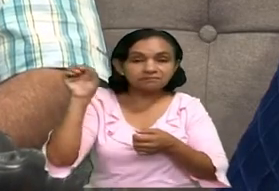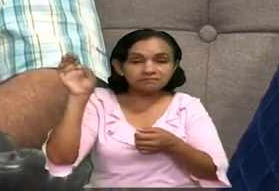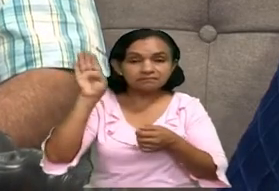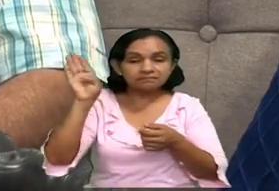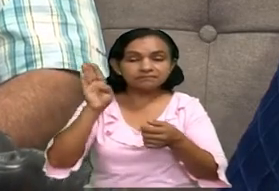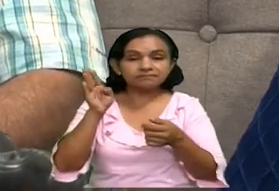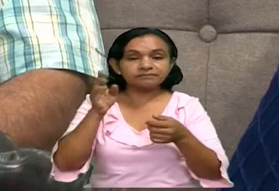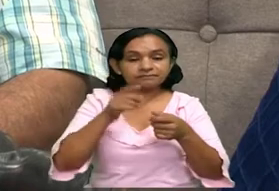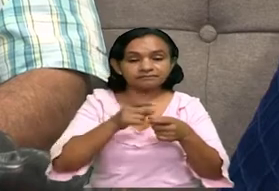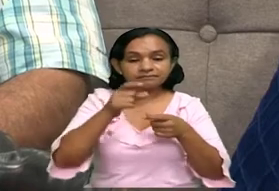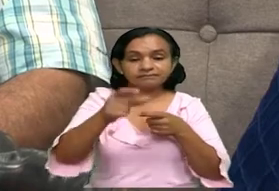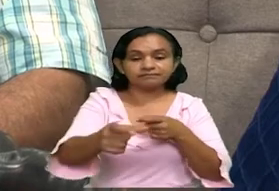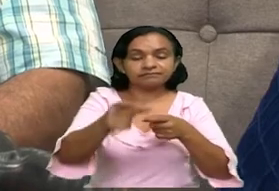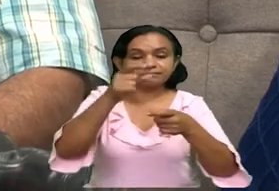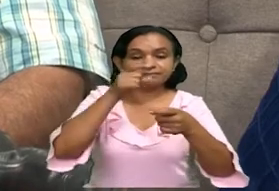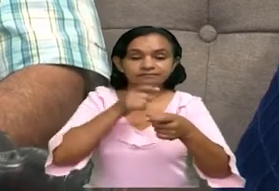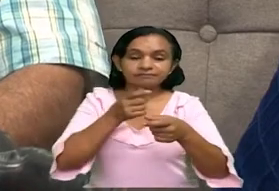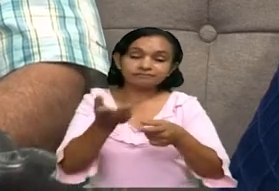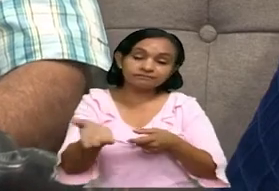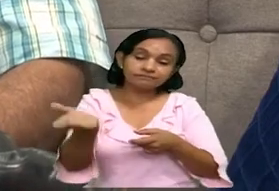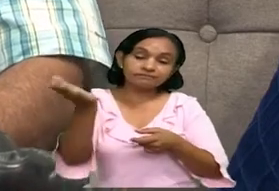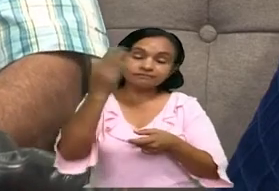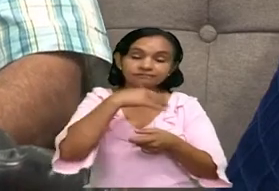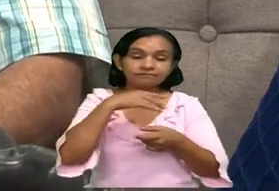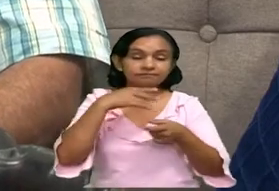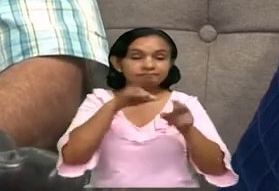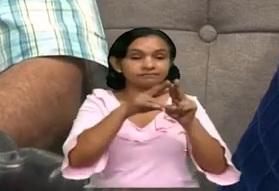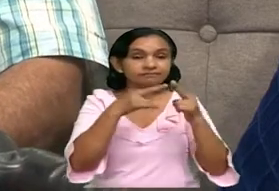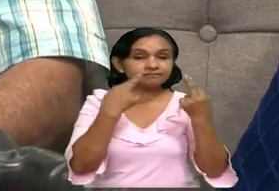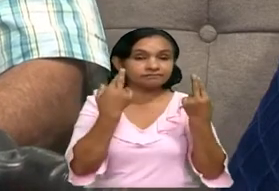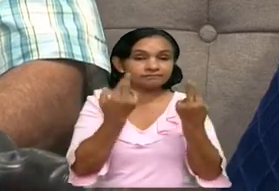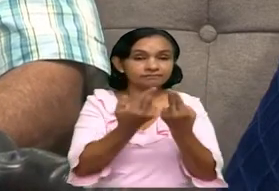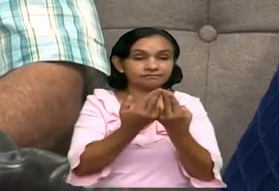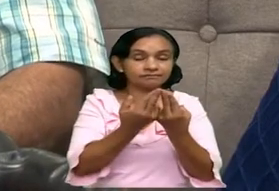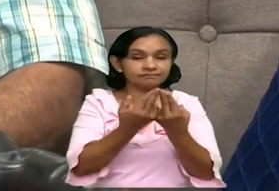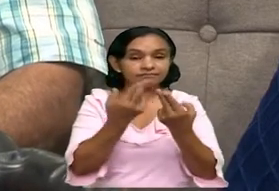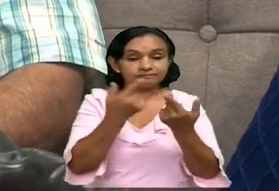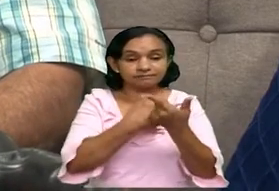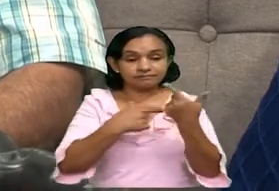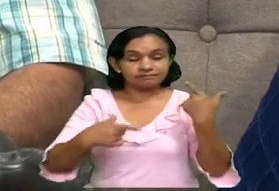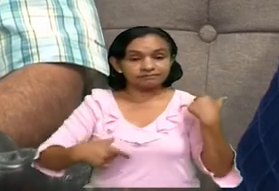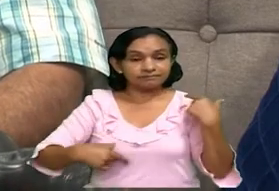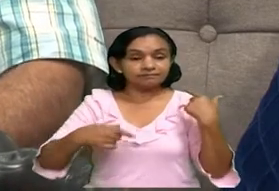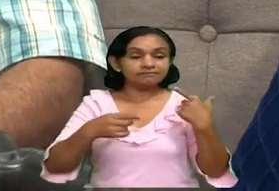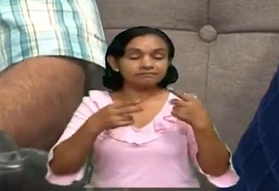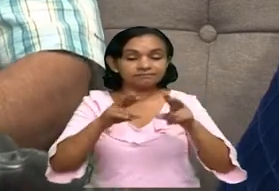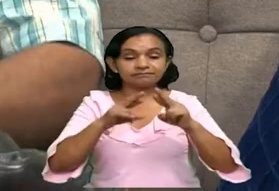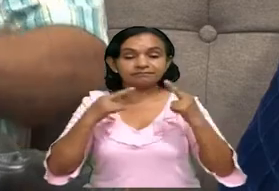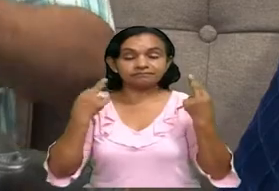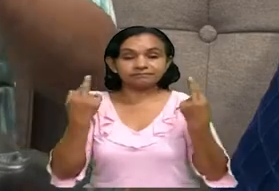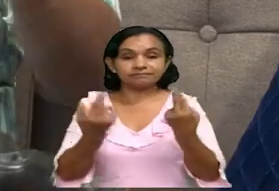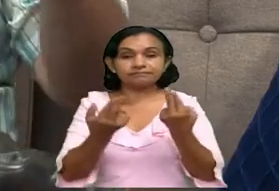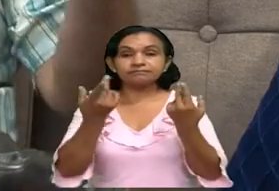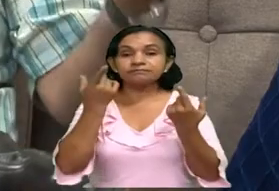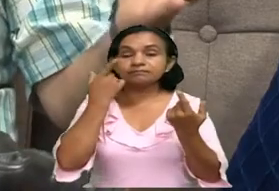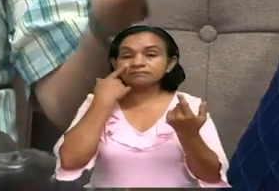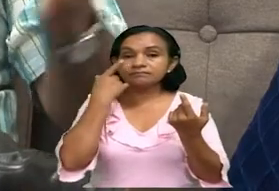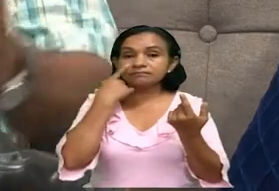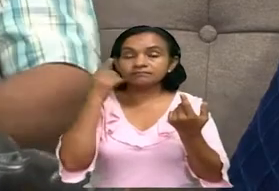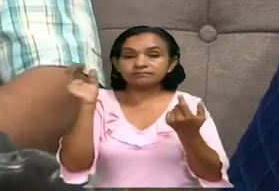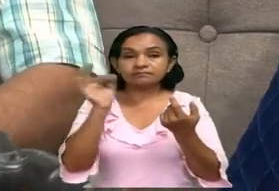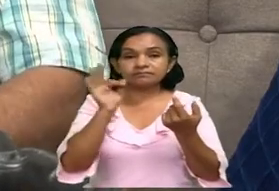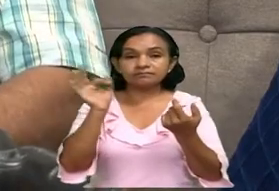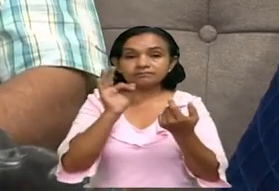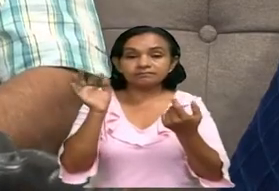fuimos invitados a una conversación con el presidente recién electo, que era don Enrique, para ver las maneras